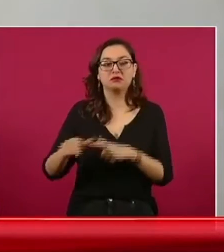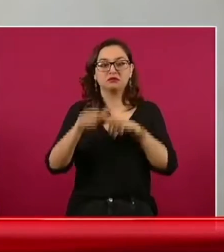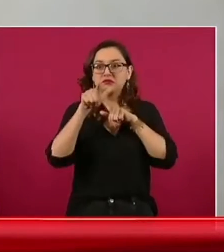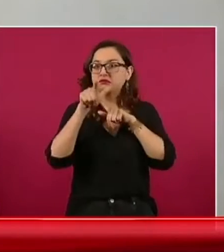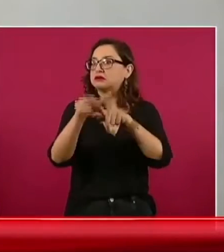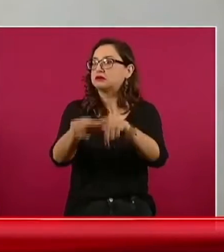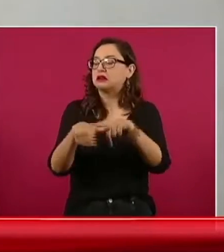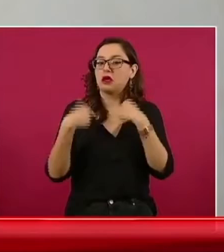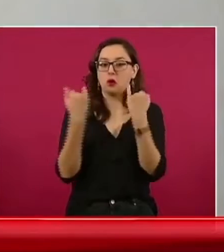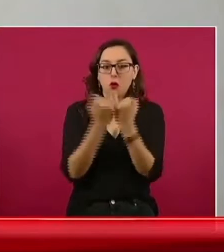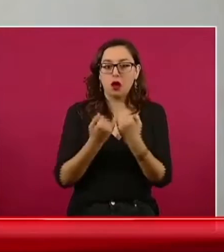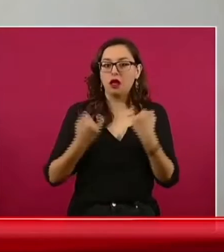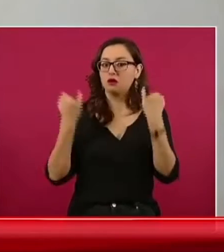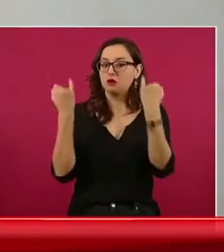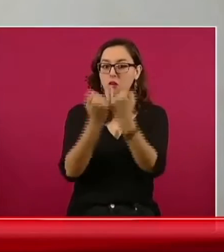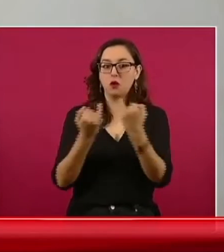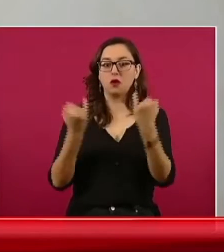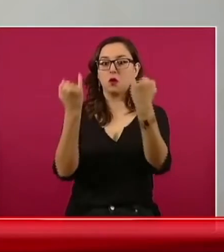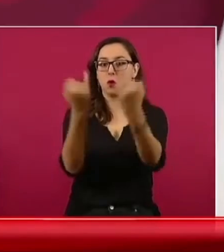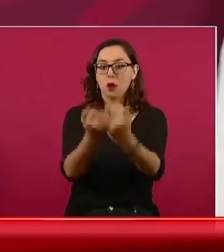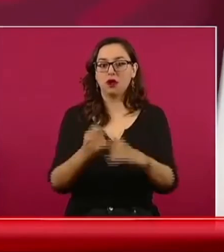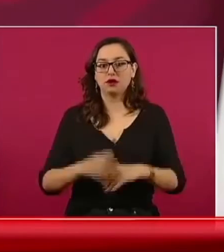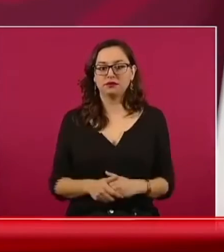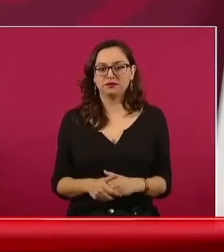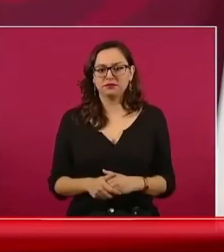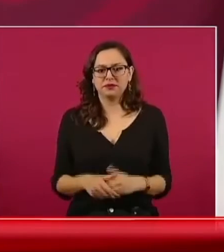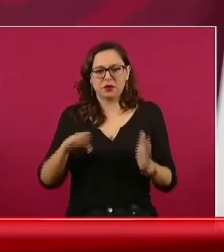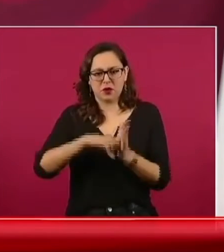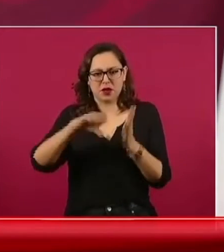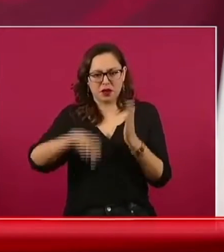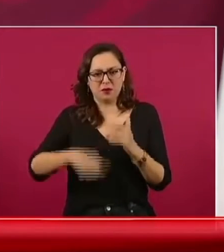claramente con el rechazo